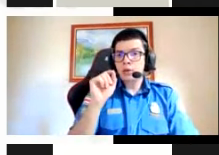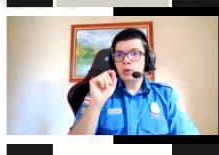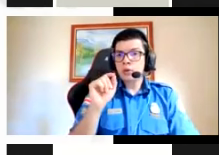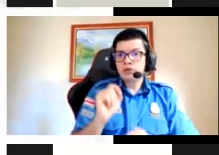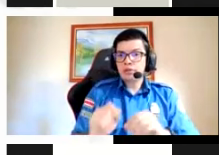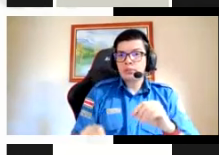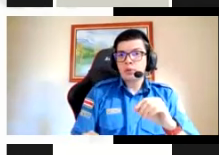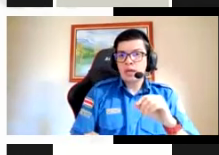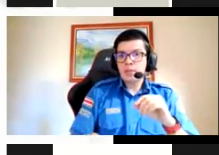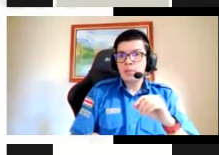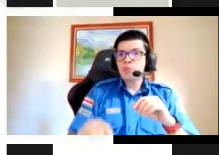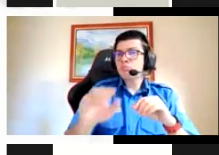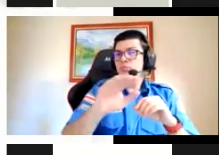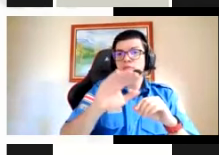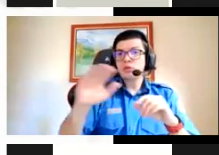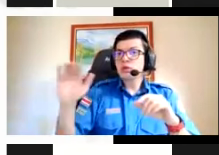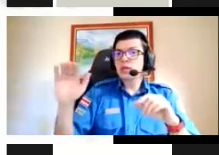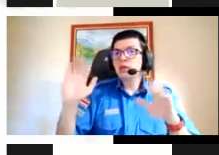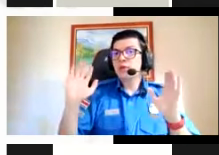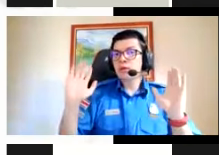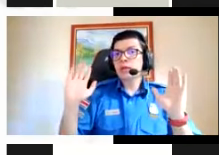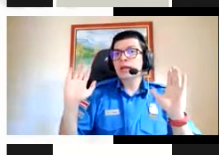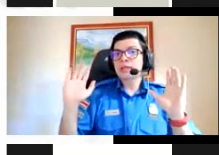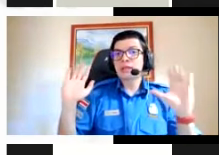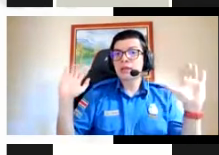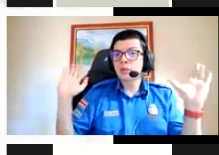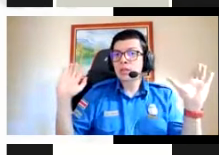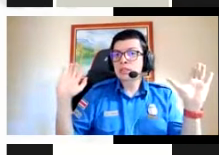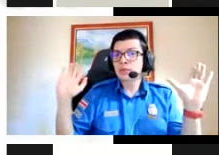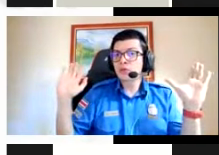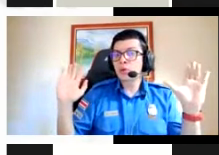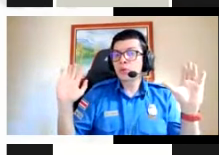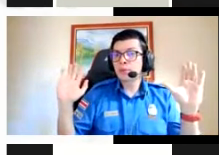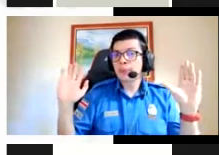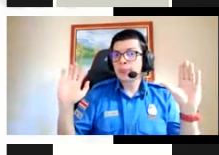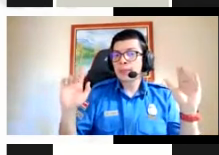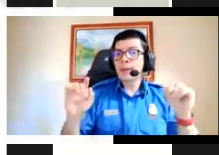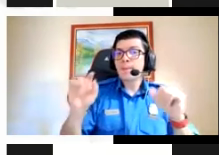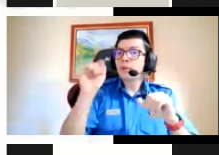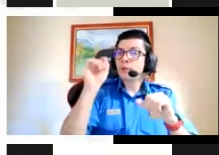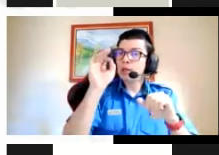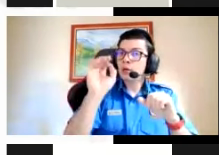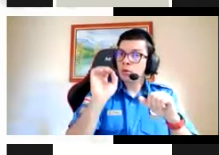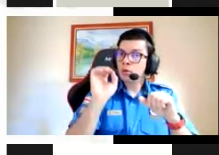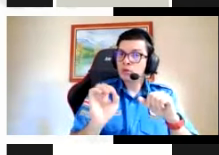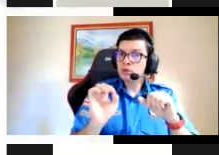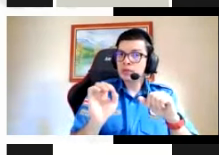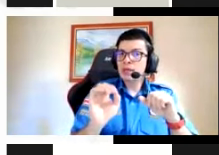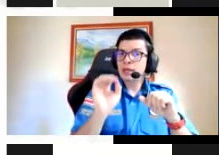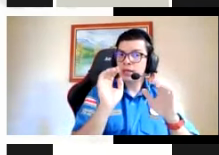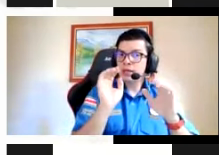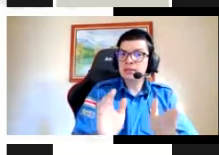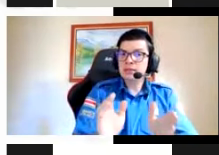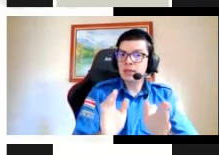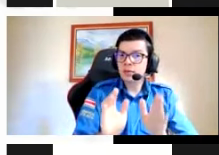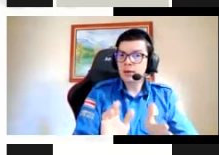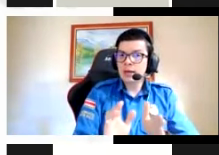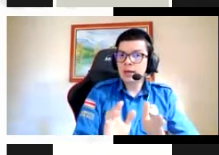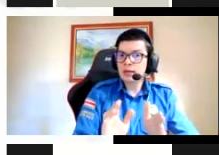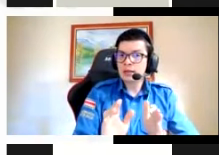¿Qué ocurre? Por ejemplo, no tengo un evento en el gas nunca se me fugó. Pero ¿qué ocurre en